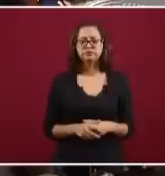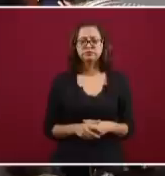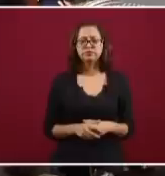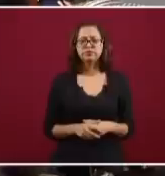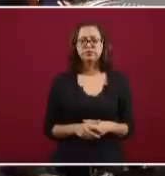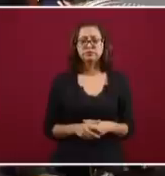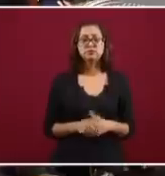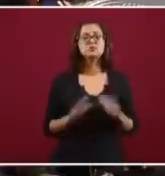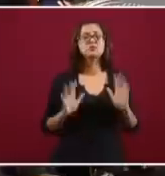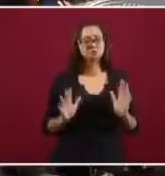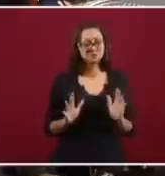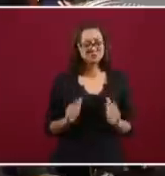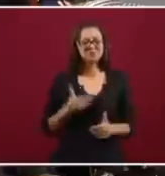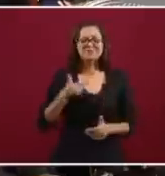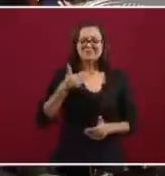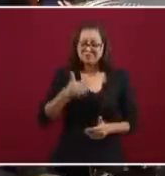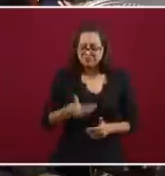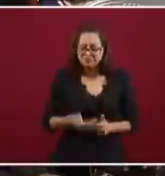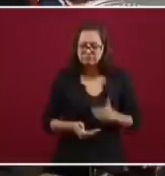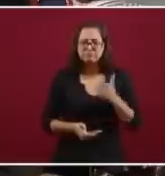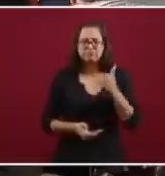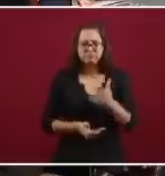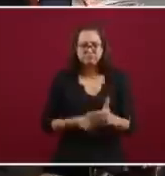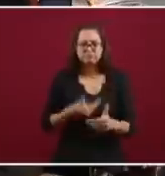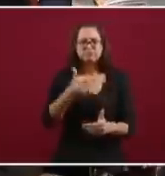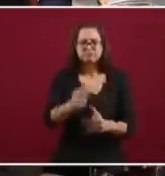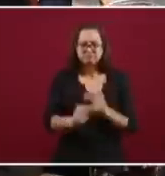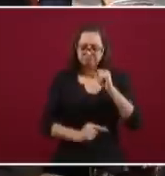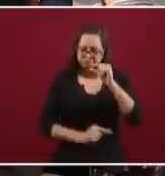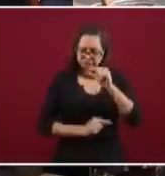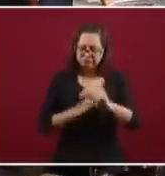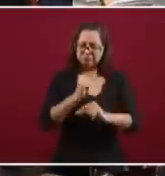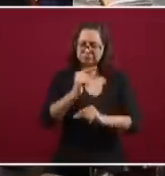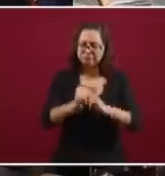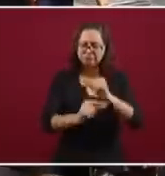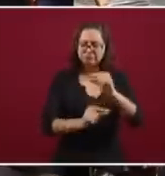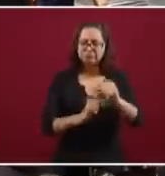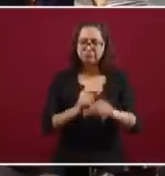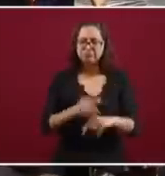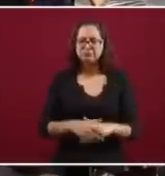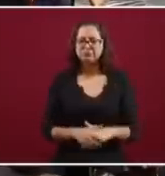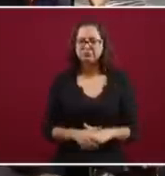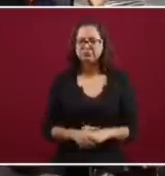Entonces, ahí vamos, poco a poco. Ok.